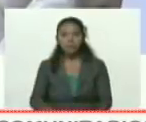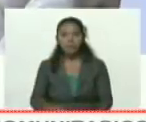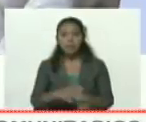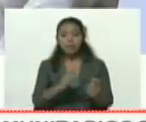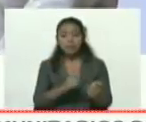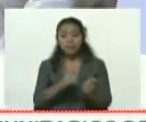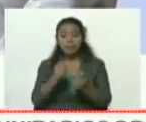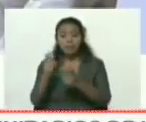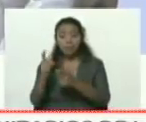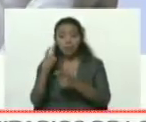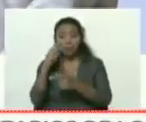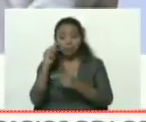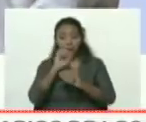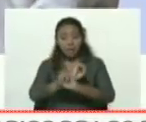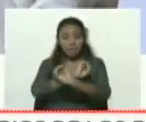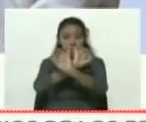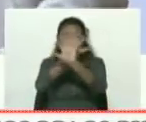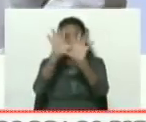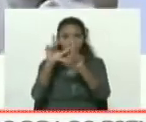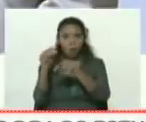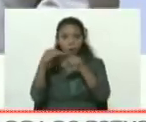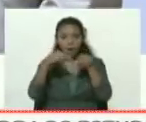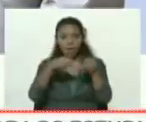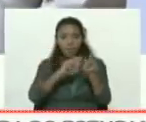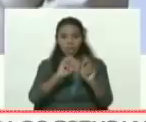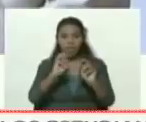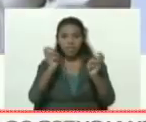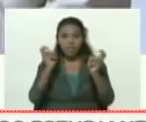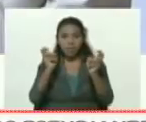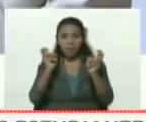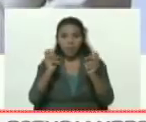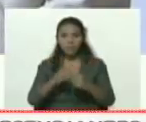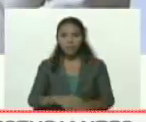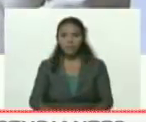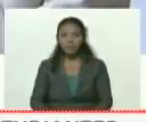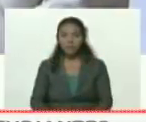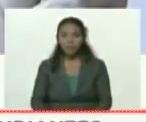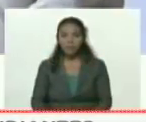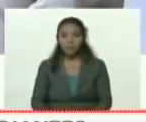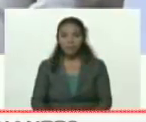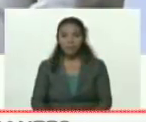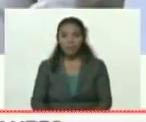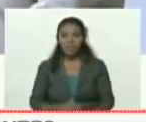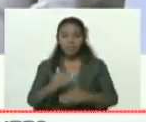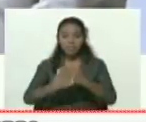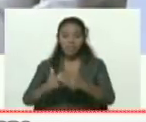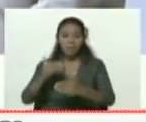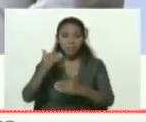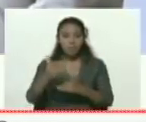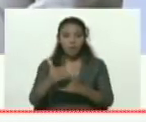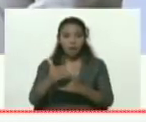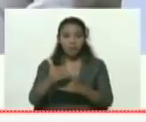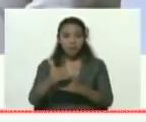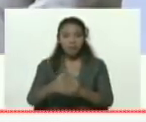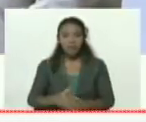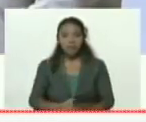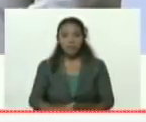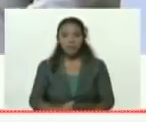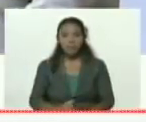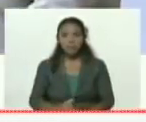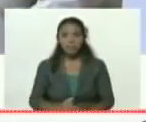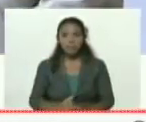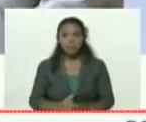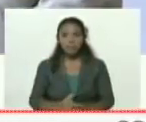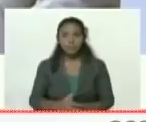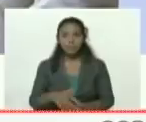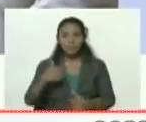se esclareciera este crimen horrendo, que después sobre él, sobre este